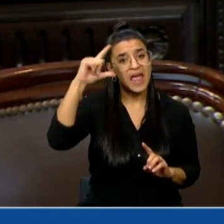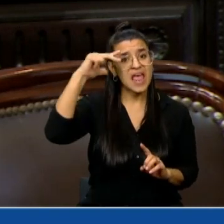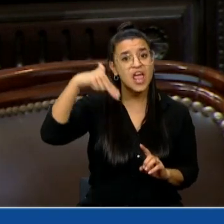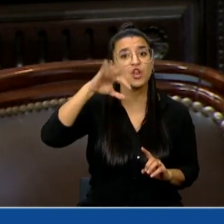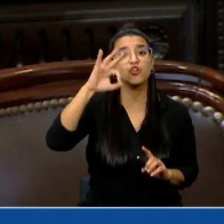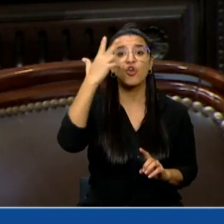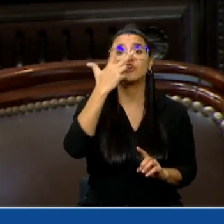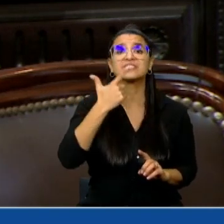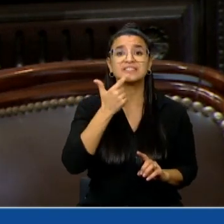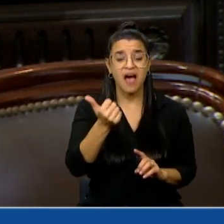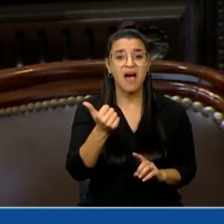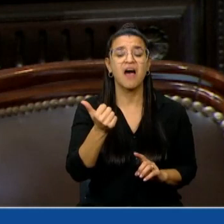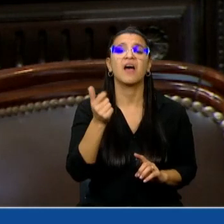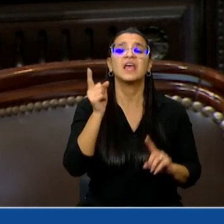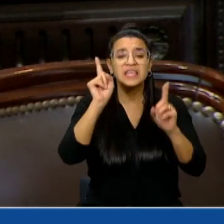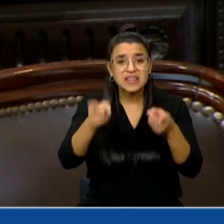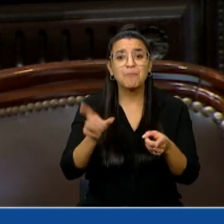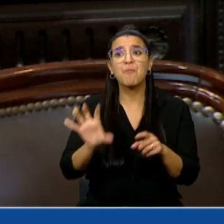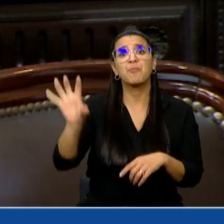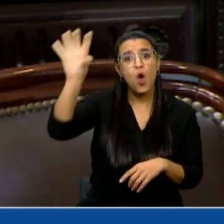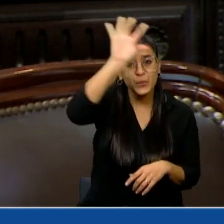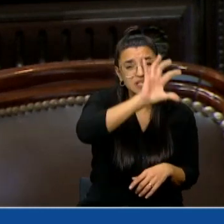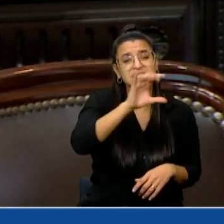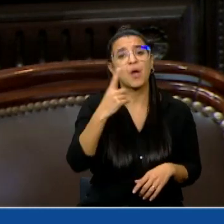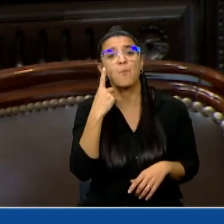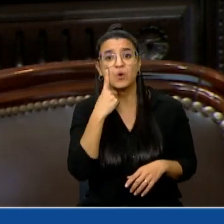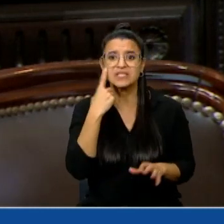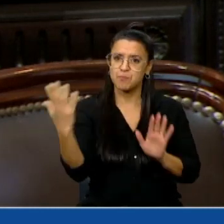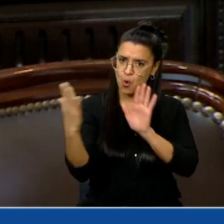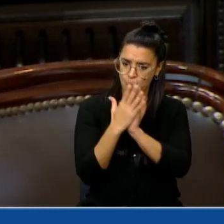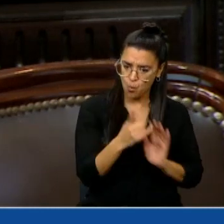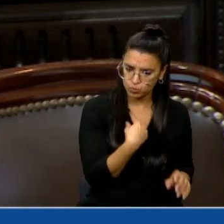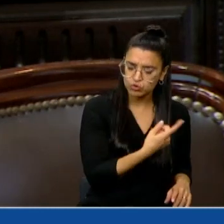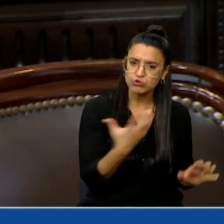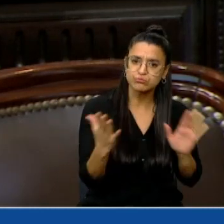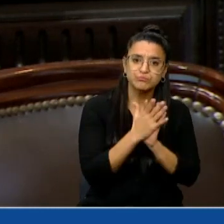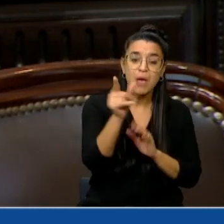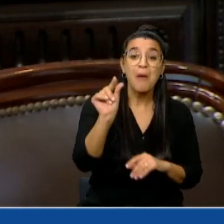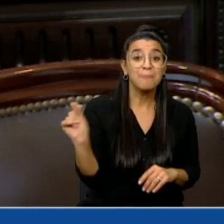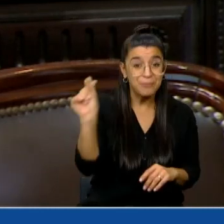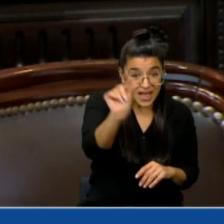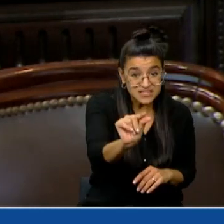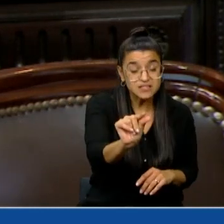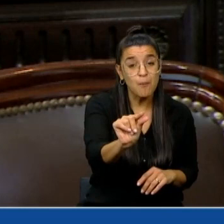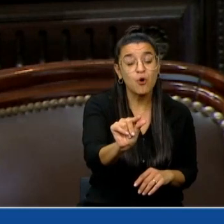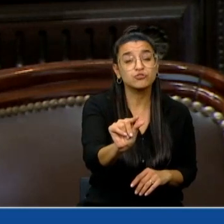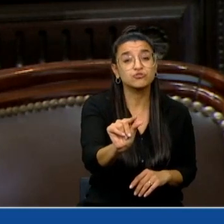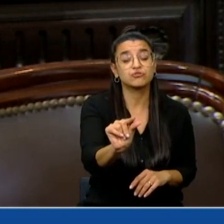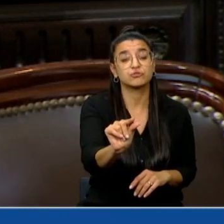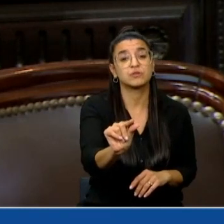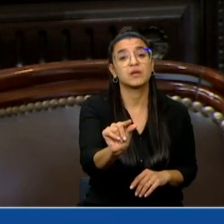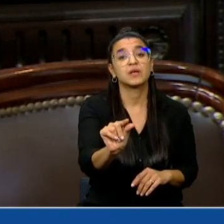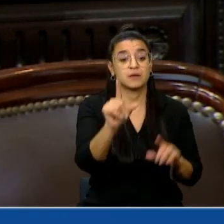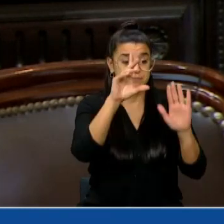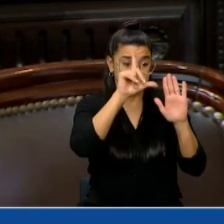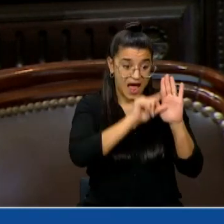ENOSA y con las provincias y municipios, hemos determinado que estos préstamos incluidos en